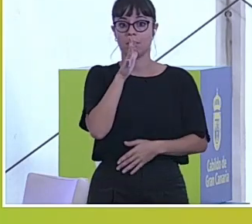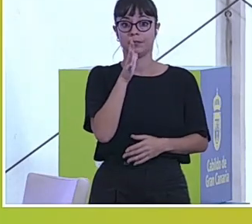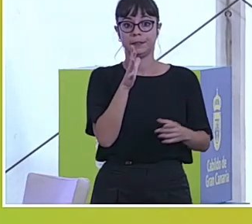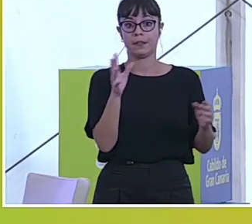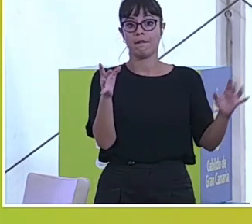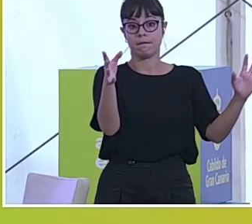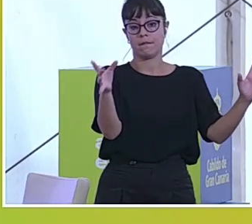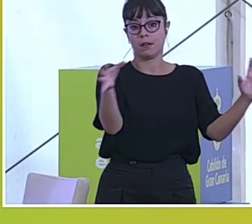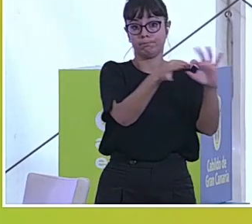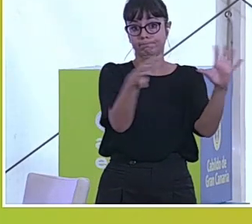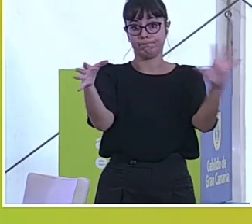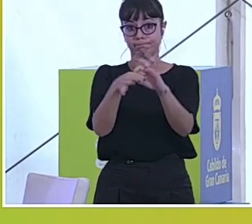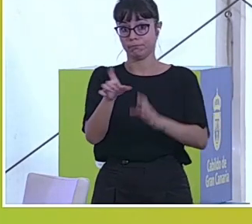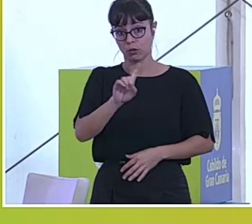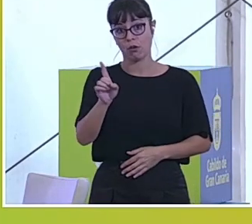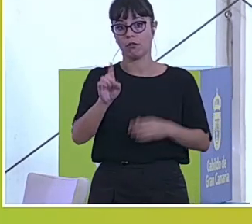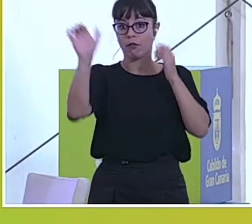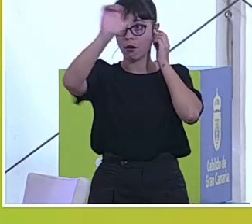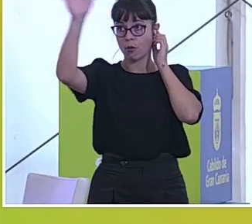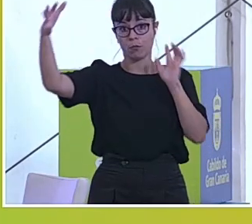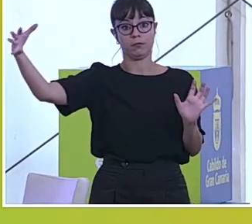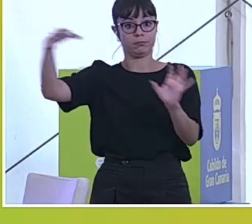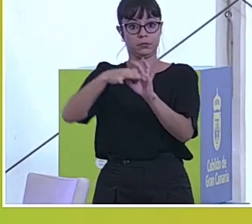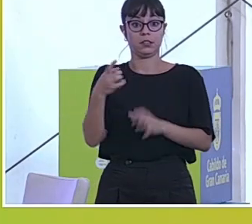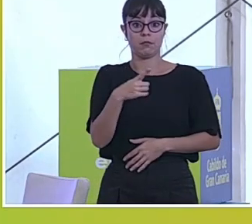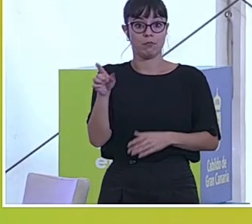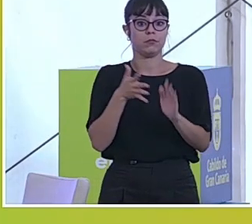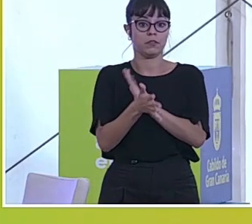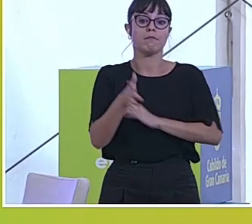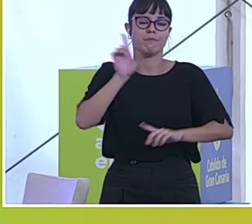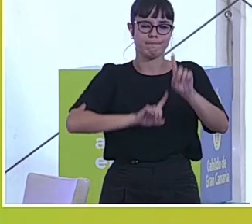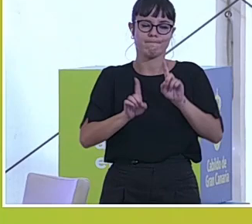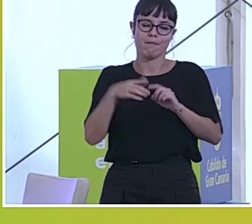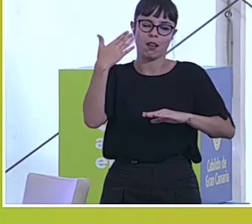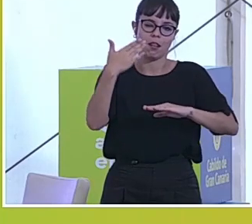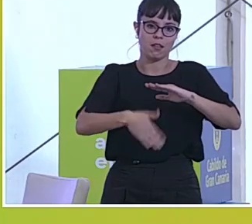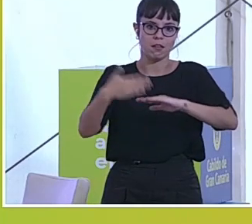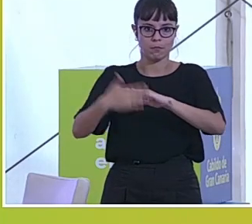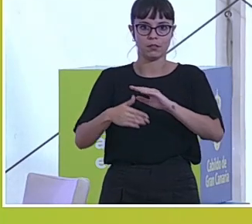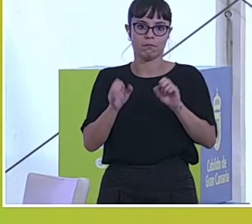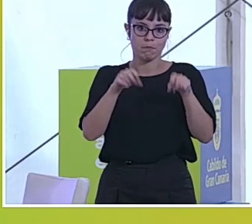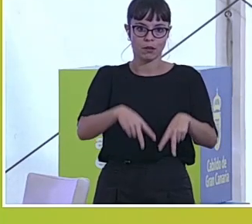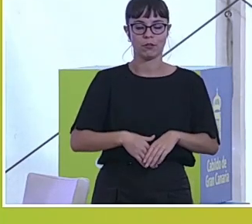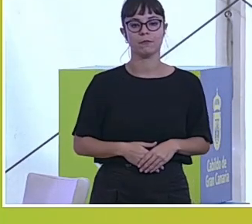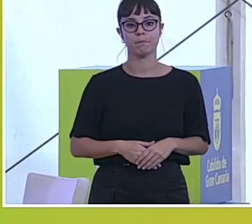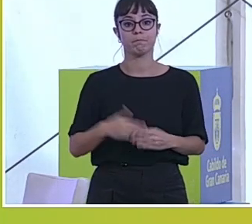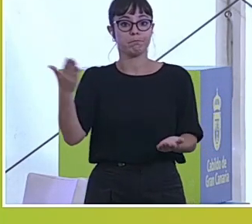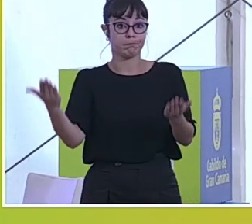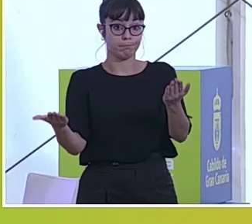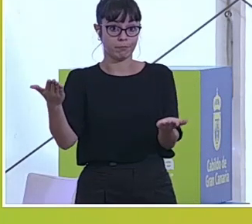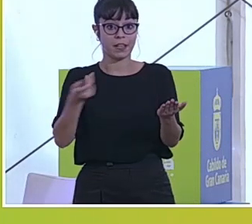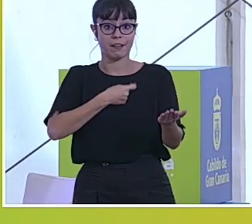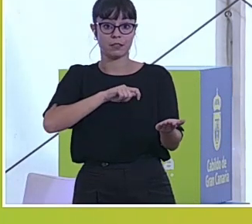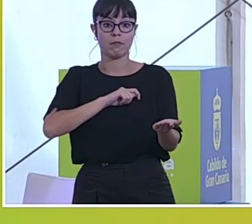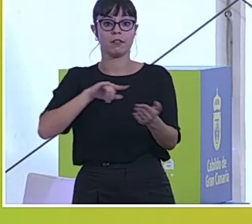estamos conectados con el continente, lo que supone más restricciones, ¿vale? En comparación con, pues, por ejemplo, el sistema energético